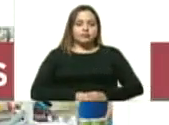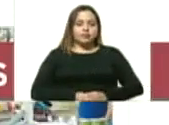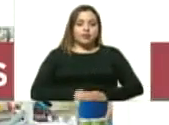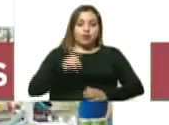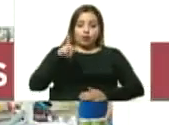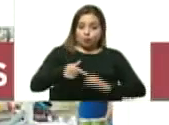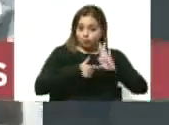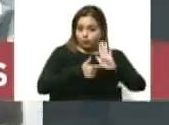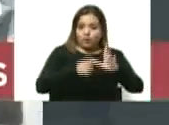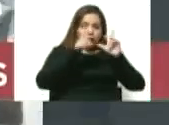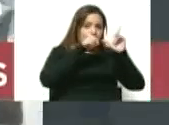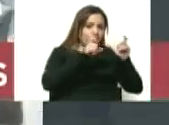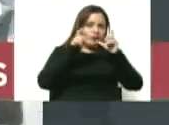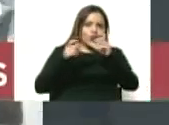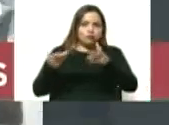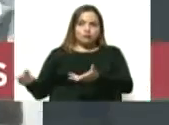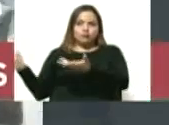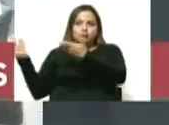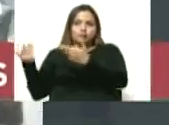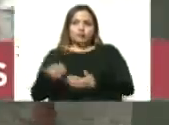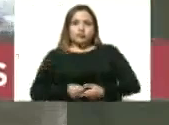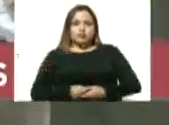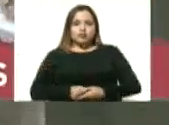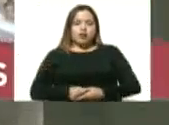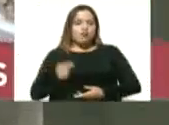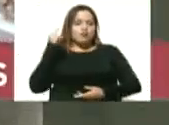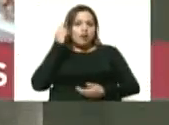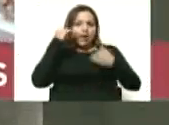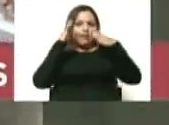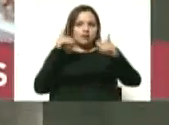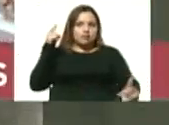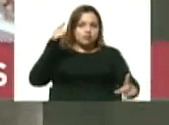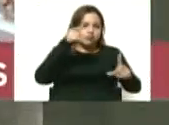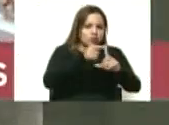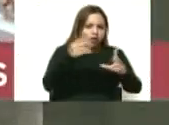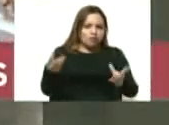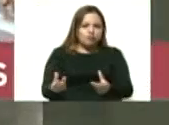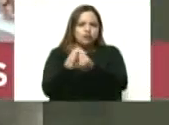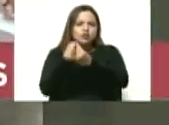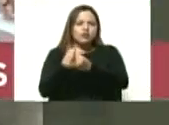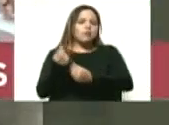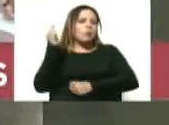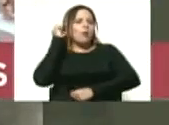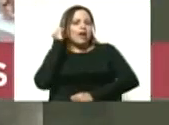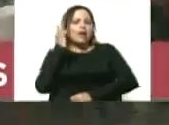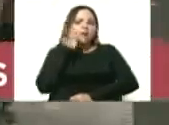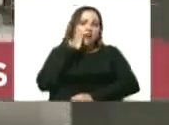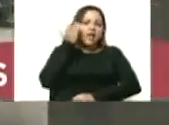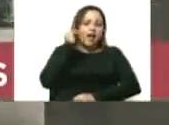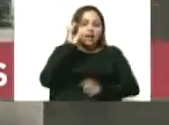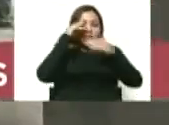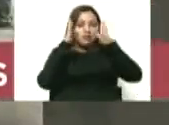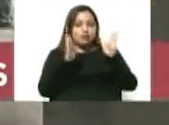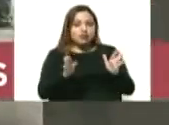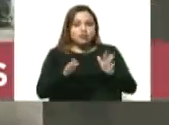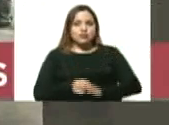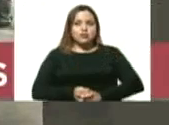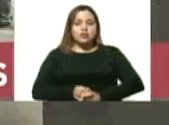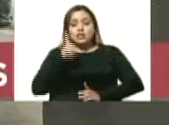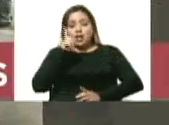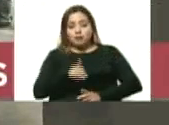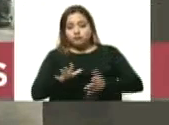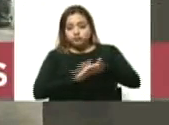ha sido el despliegue de las mujeres, acompañando además con ese calor de madre lo que han sido además la recolección